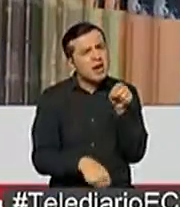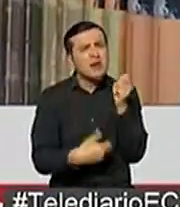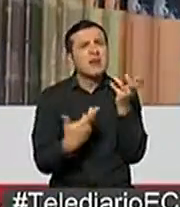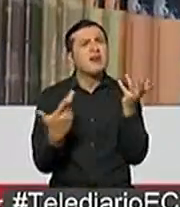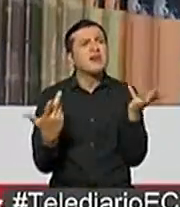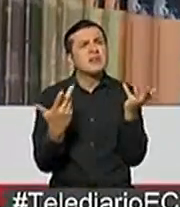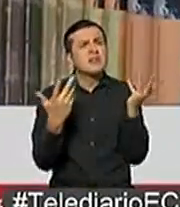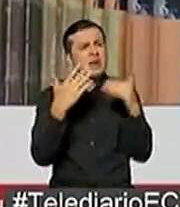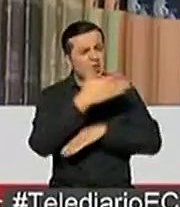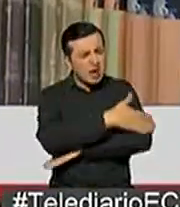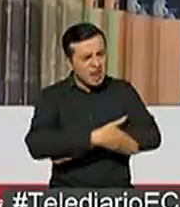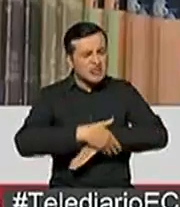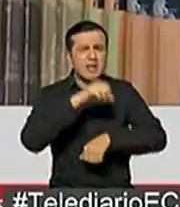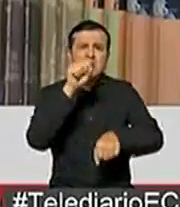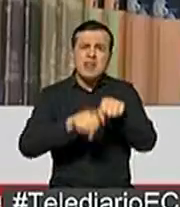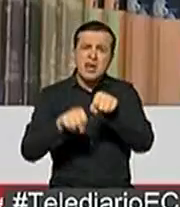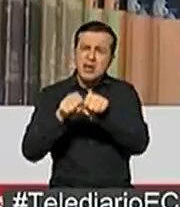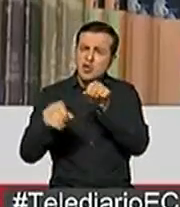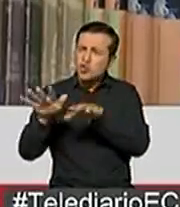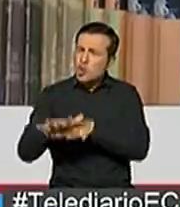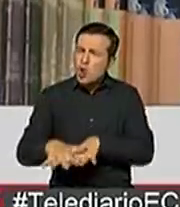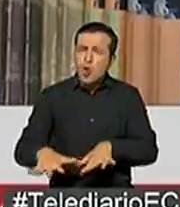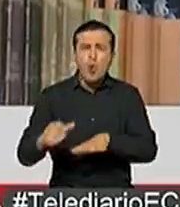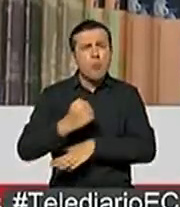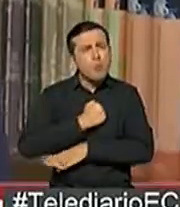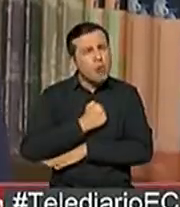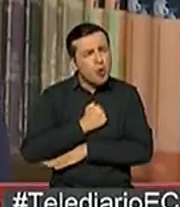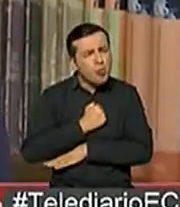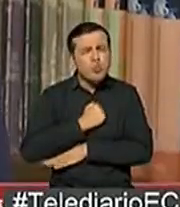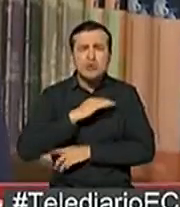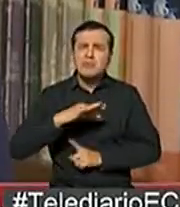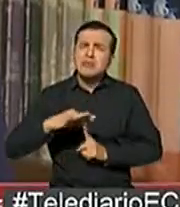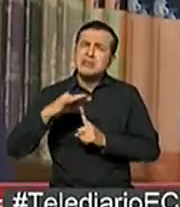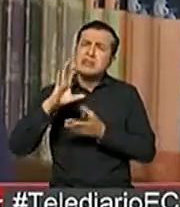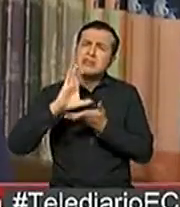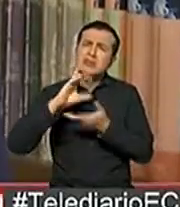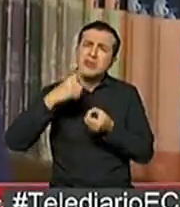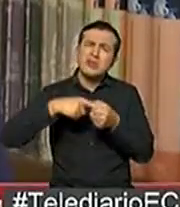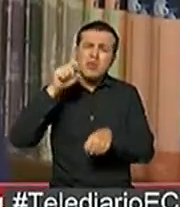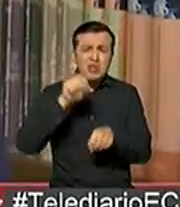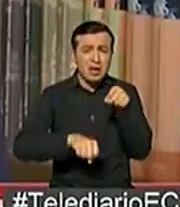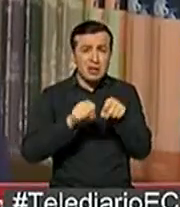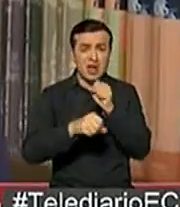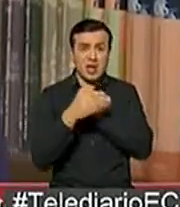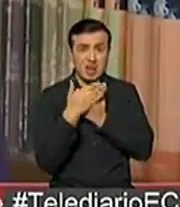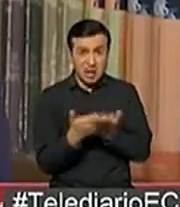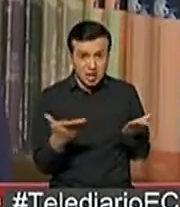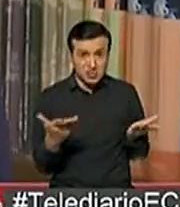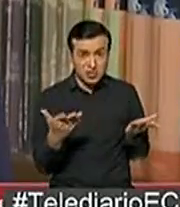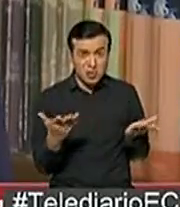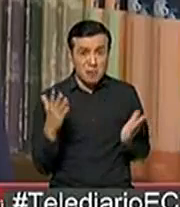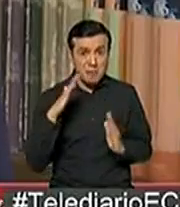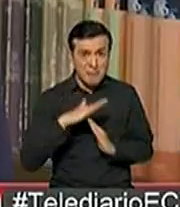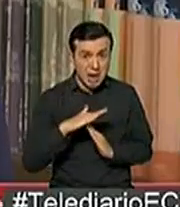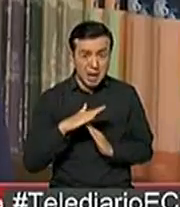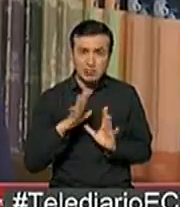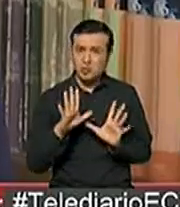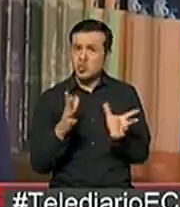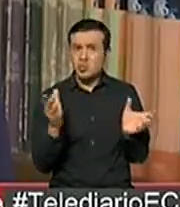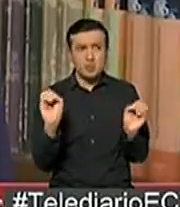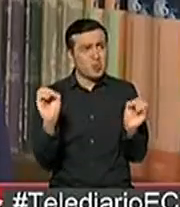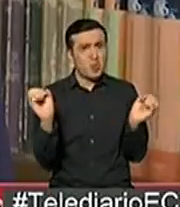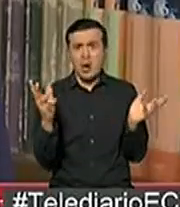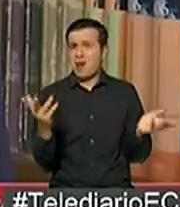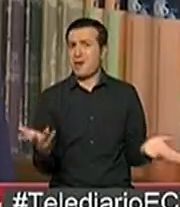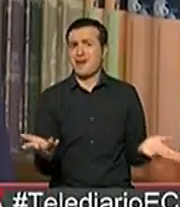las calles y en general el patrimonio cultural del centro histórico de quito pues eso desborda plenamente el ejercicio